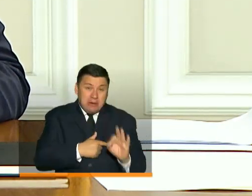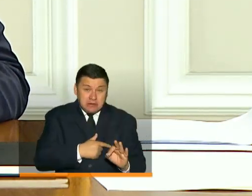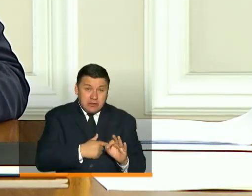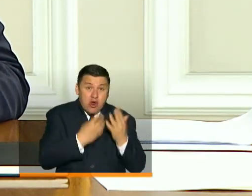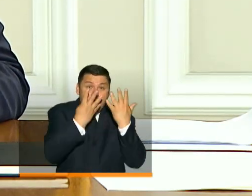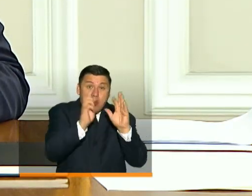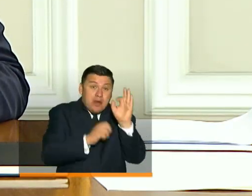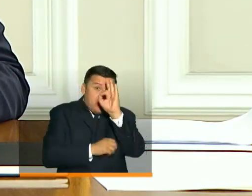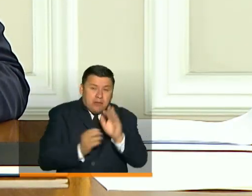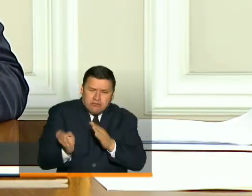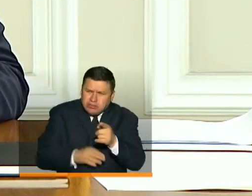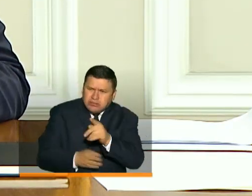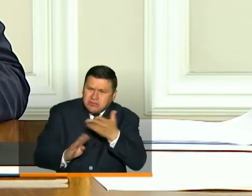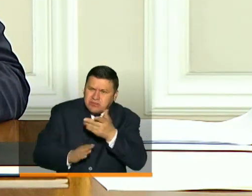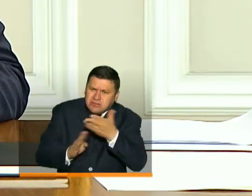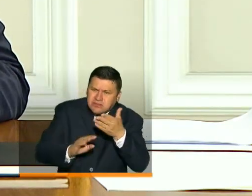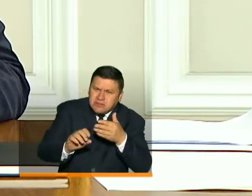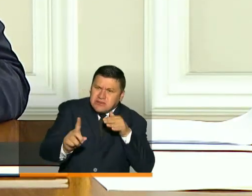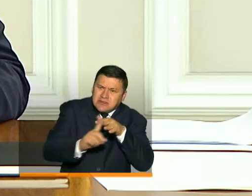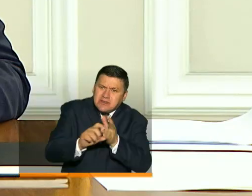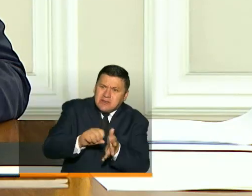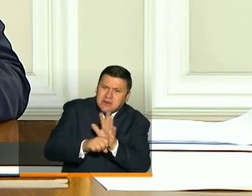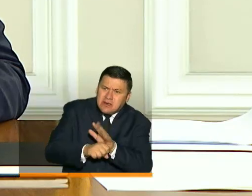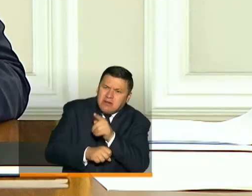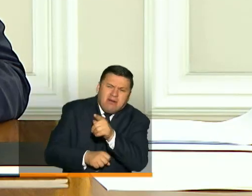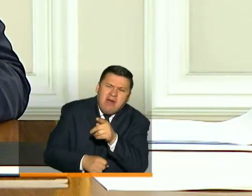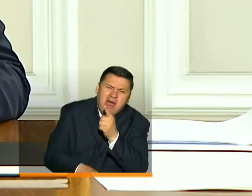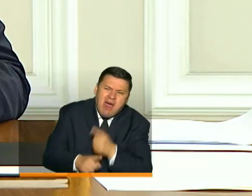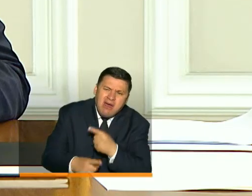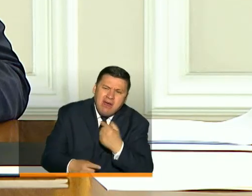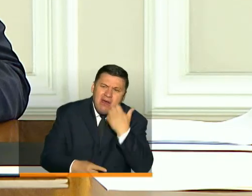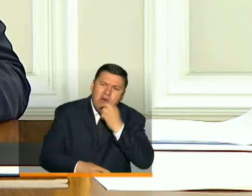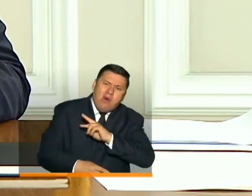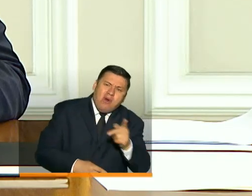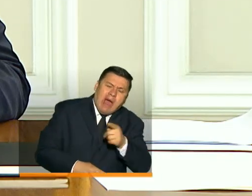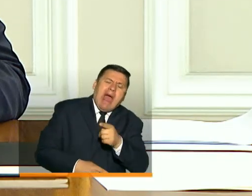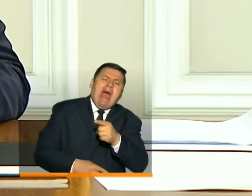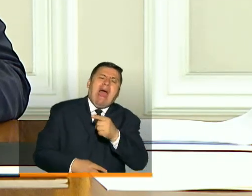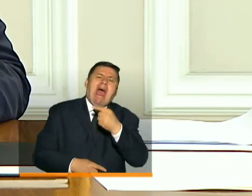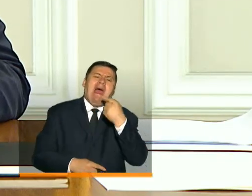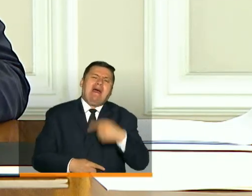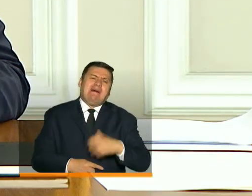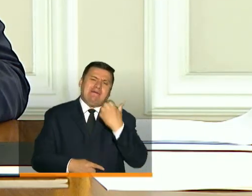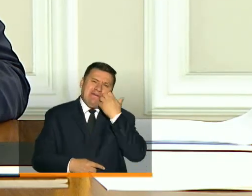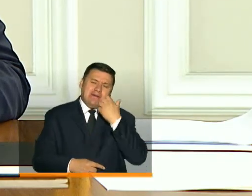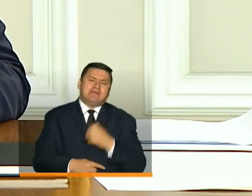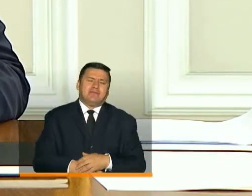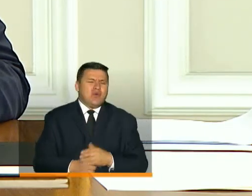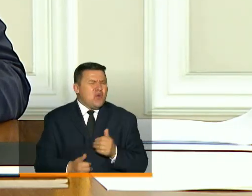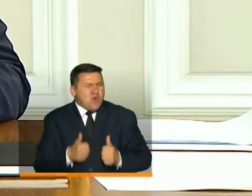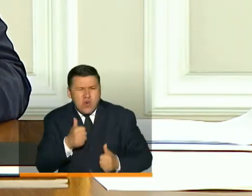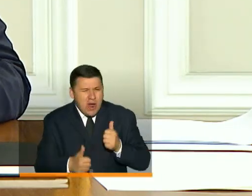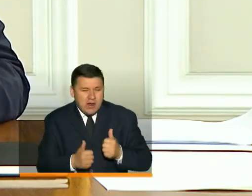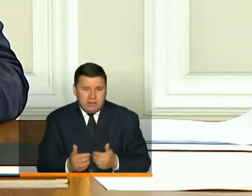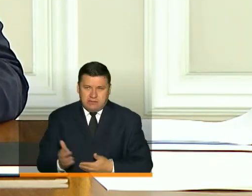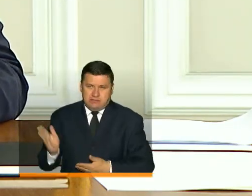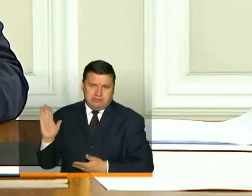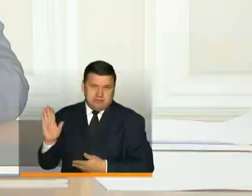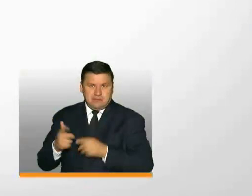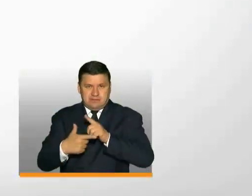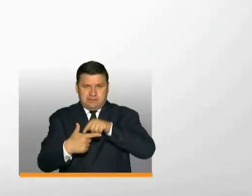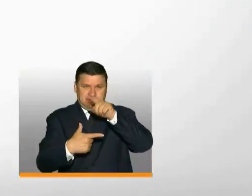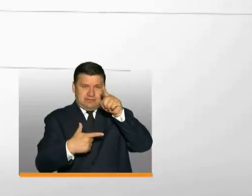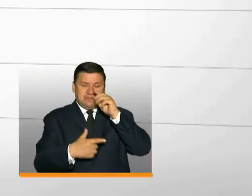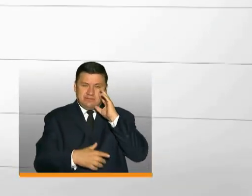las personas que han fallecido por COVID, inclusive un poco más, han tenido alguna preexistencia o comorbilidad. Pero miremos cuáles son ellas, y eso es lo que podemos